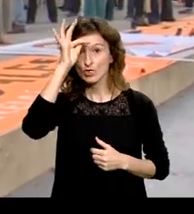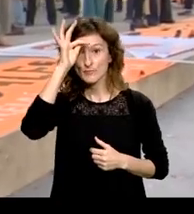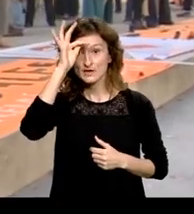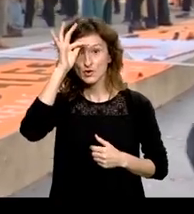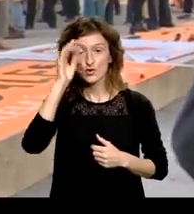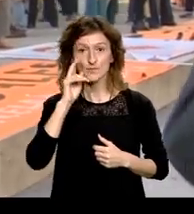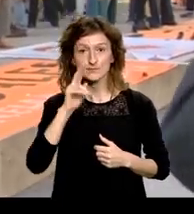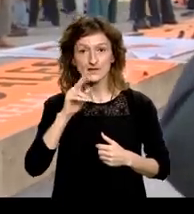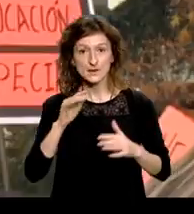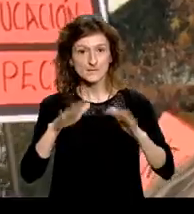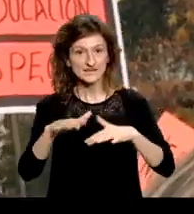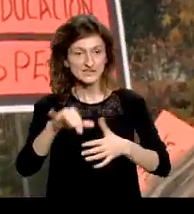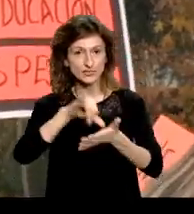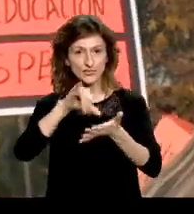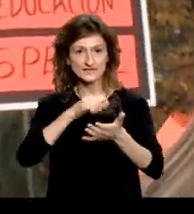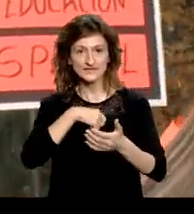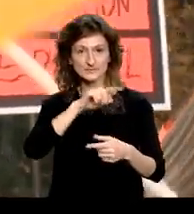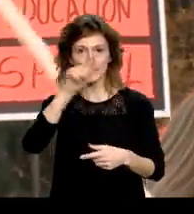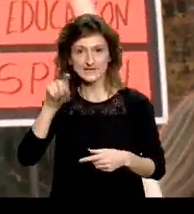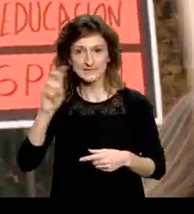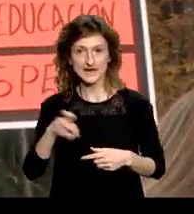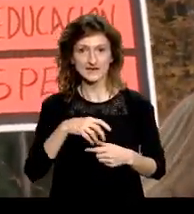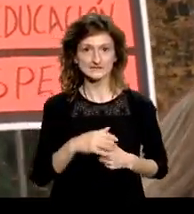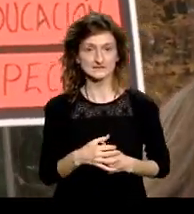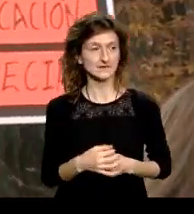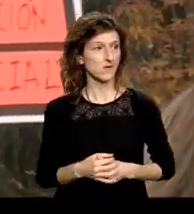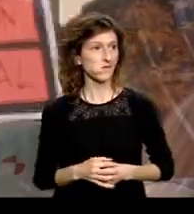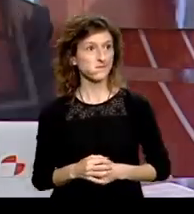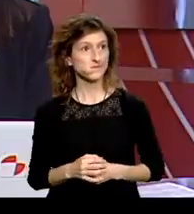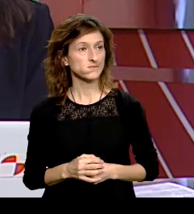convocado manifestaciones en varias ciudades españolas.